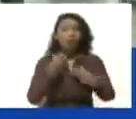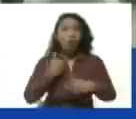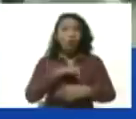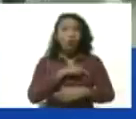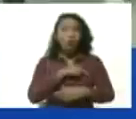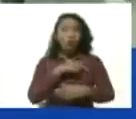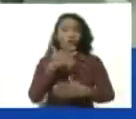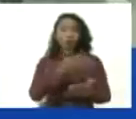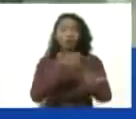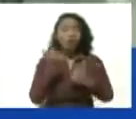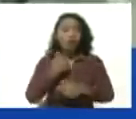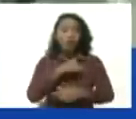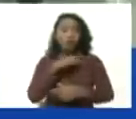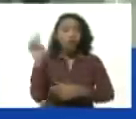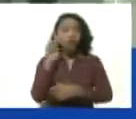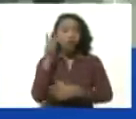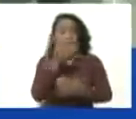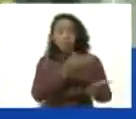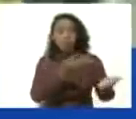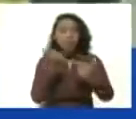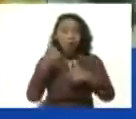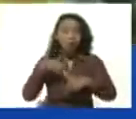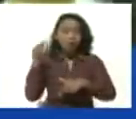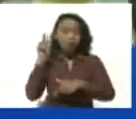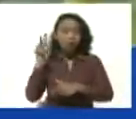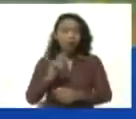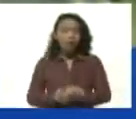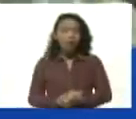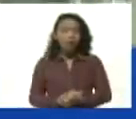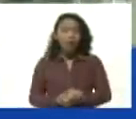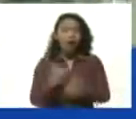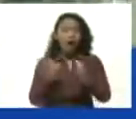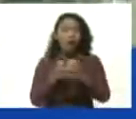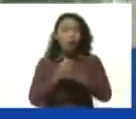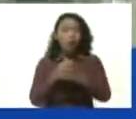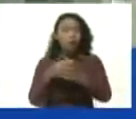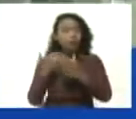hubiéramos regresado a todos los venezolanos para Venezuela, al grupo que se fue.